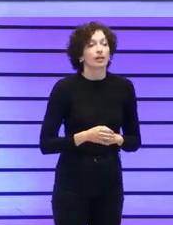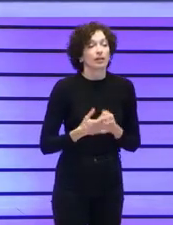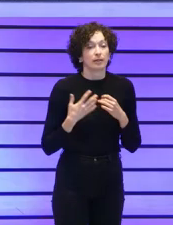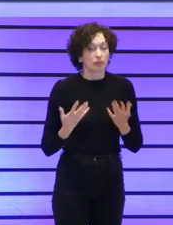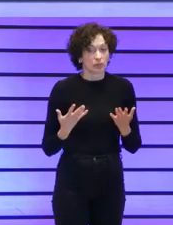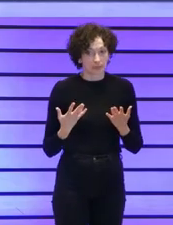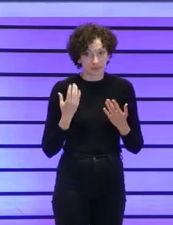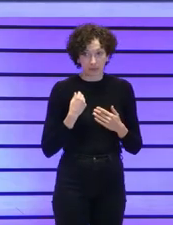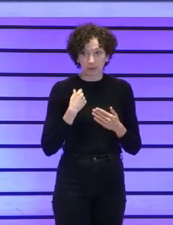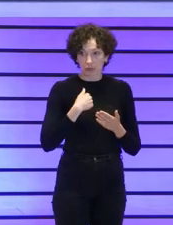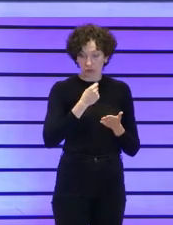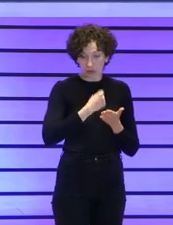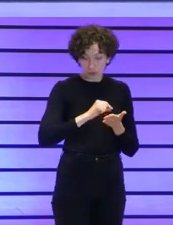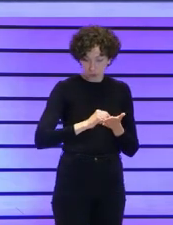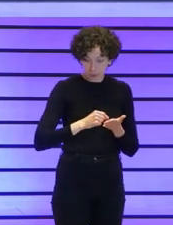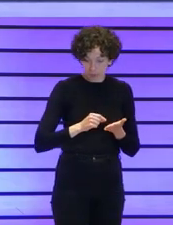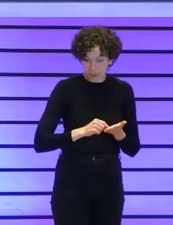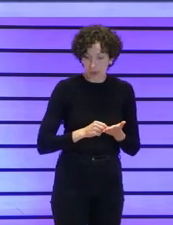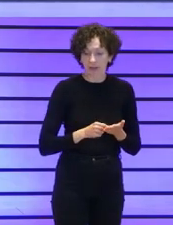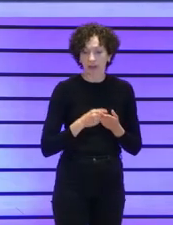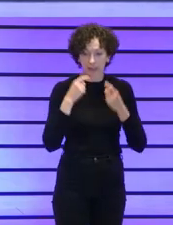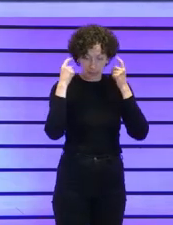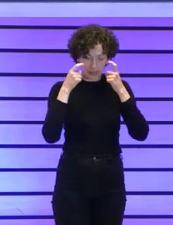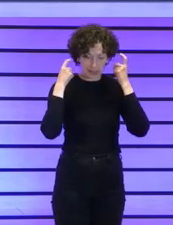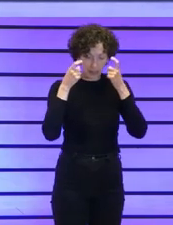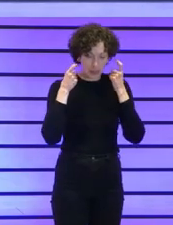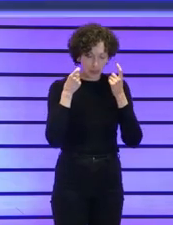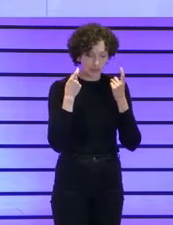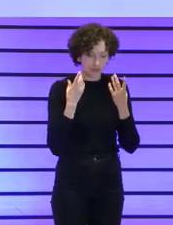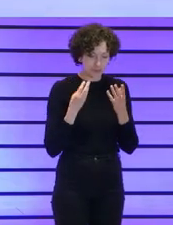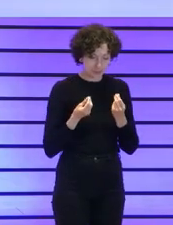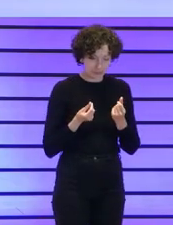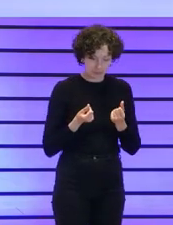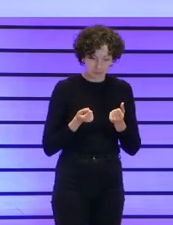Las notas que he ido tomando, ¿no? He ido intentando de alguna manera